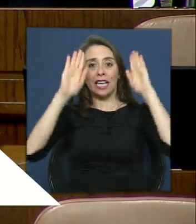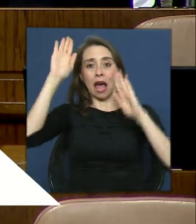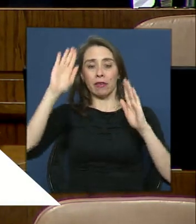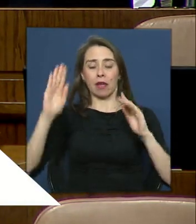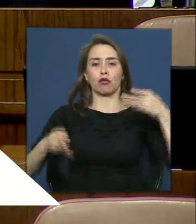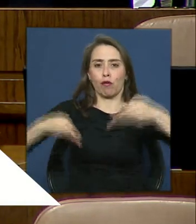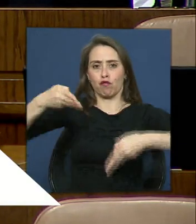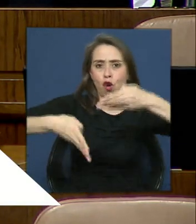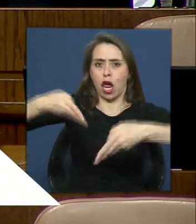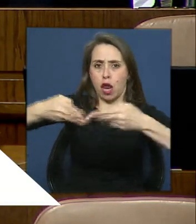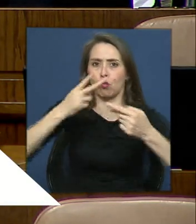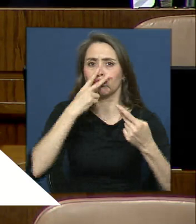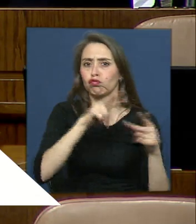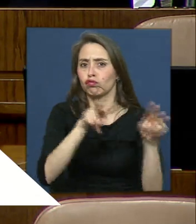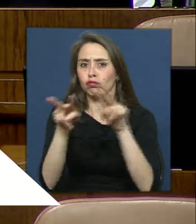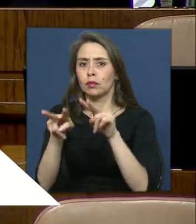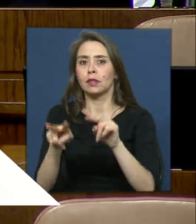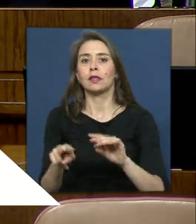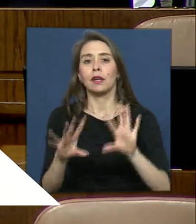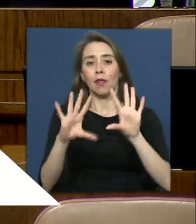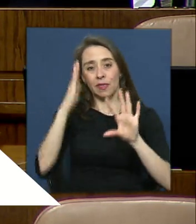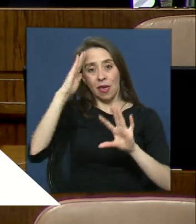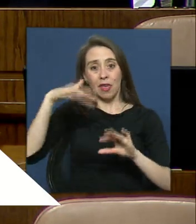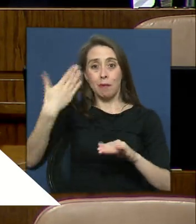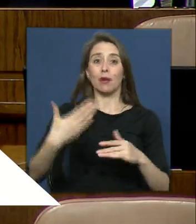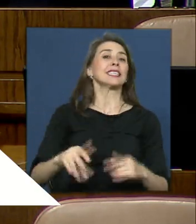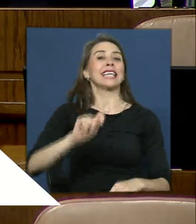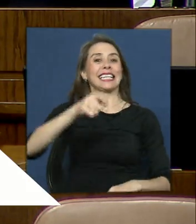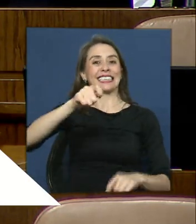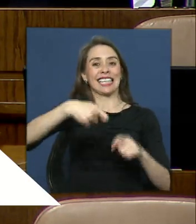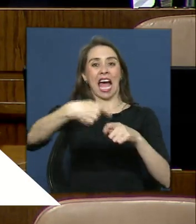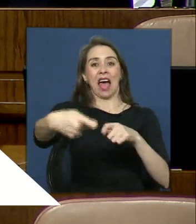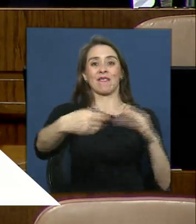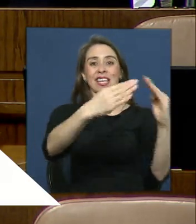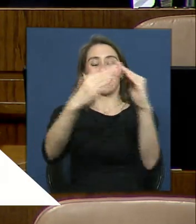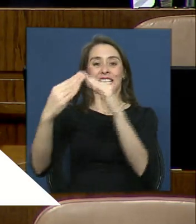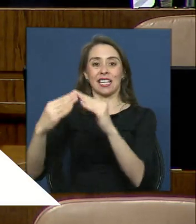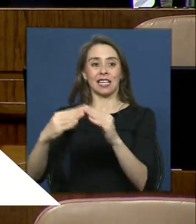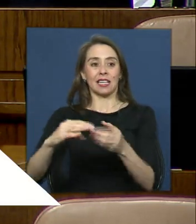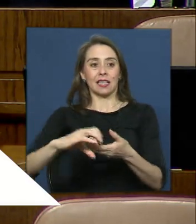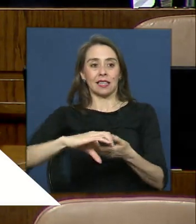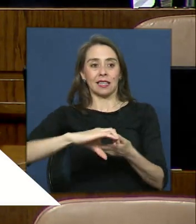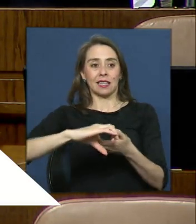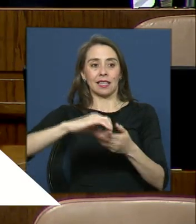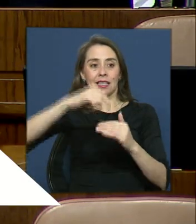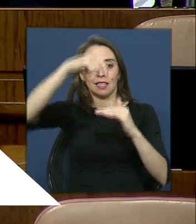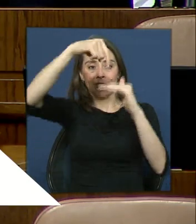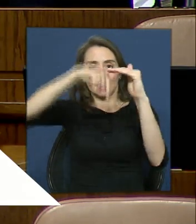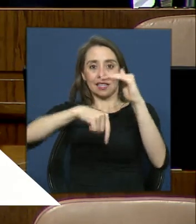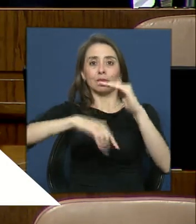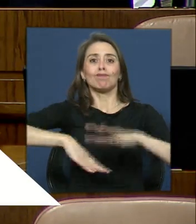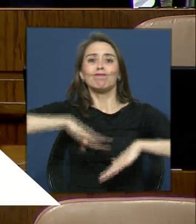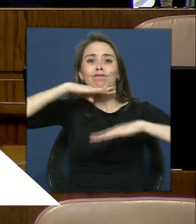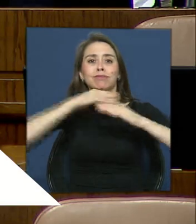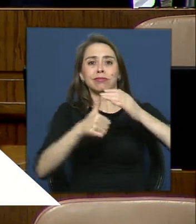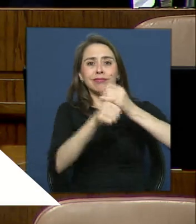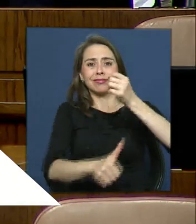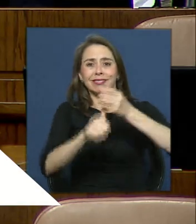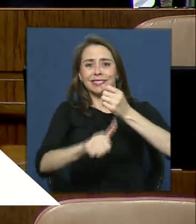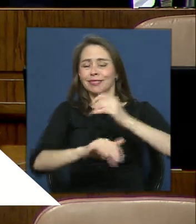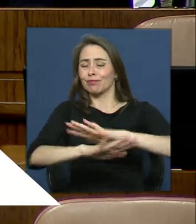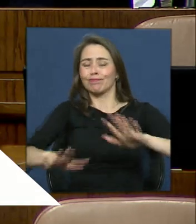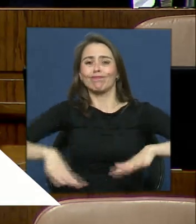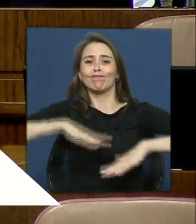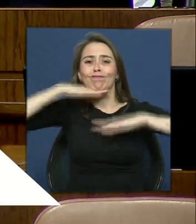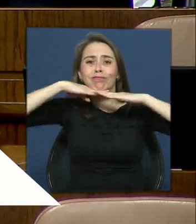haber. A los 10 días de entregado las viviendas, el sistema de alcantarillado está absolutamente colapsado y colmatado. Y